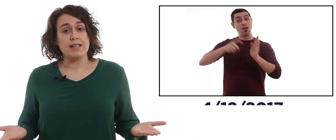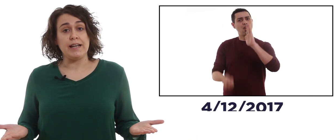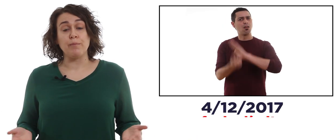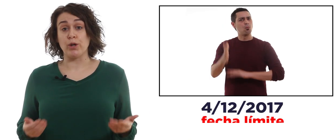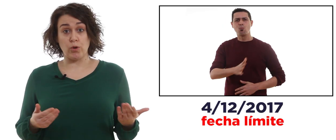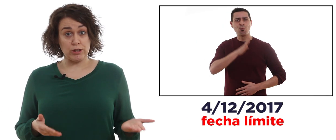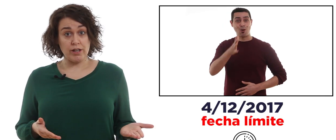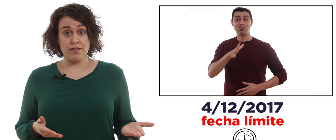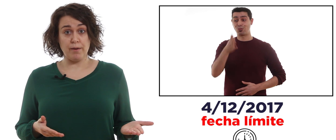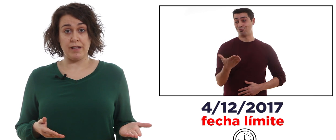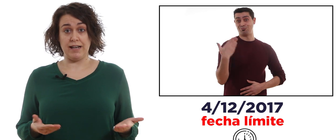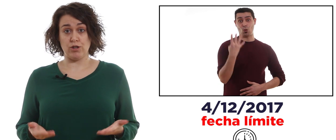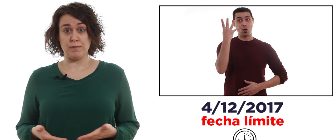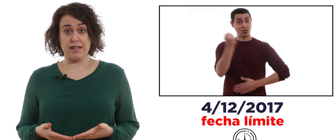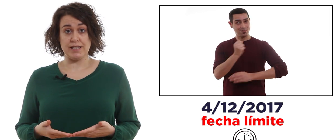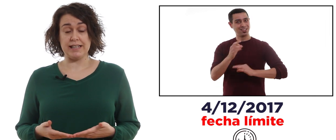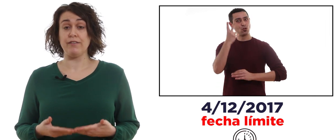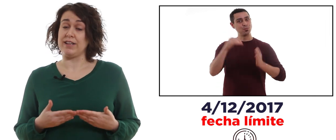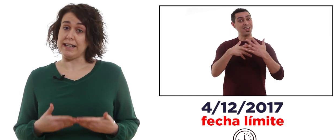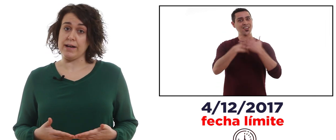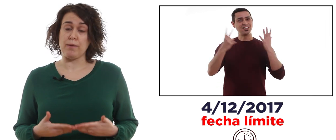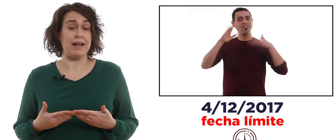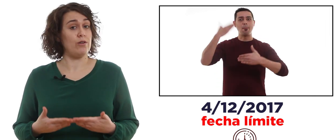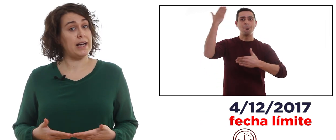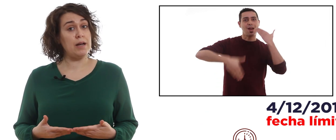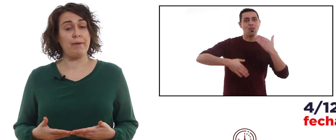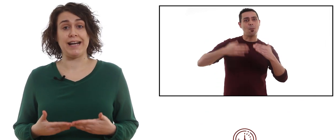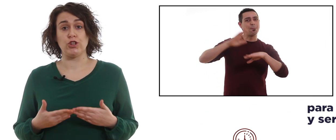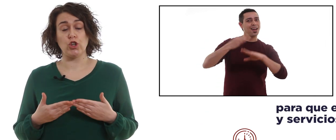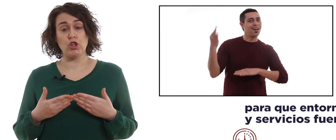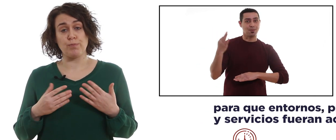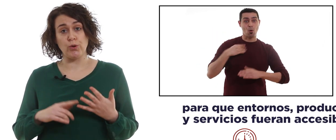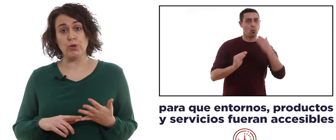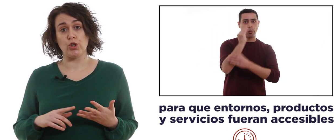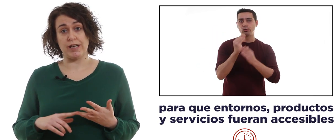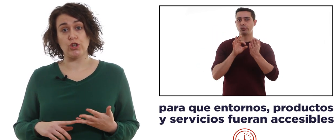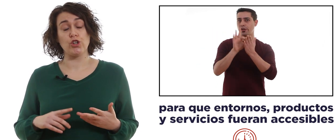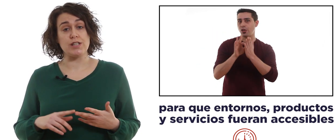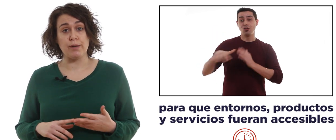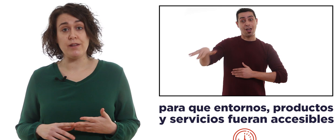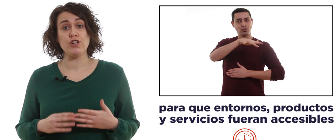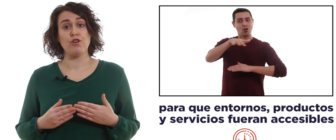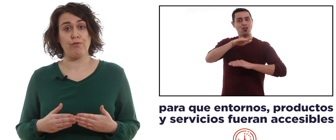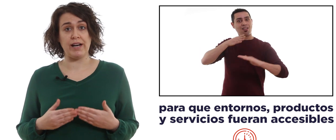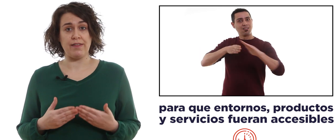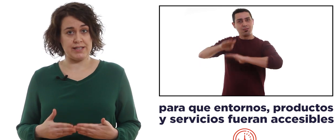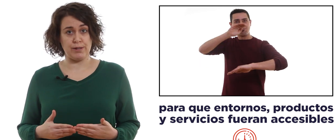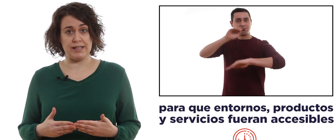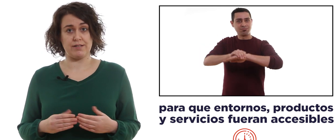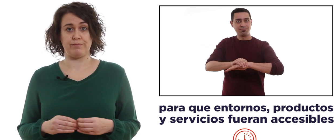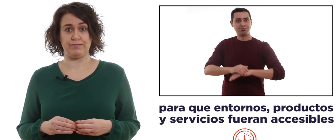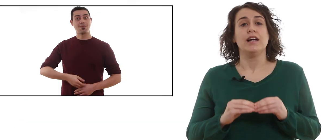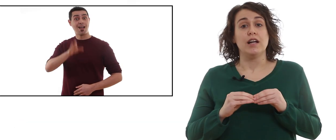qué hicimos esta ley? Porque el 4 de diciembre del año 2017 finalizaba el plazo legal para que todos los productos, entornos y servicios fueran